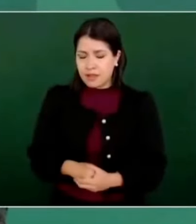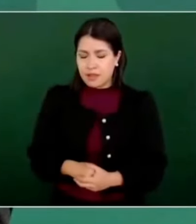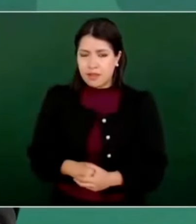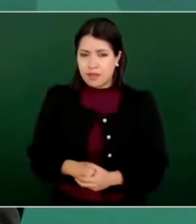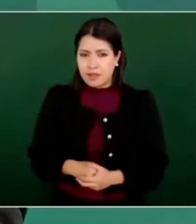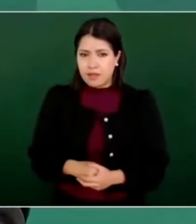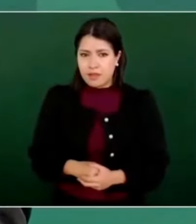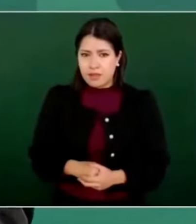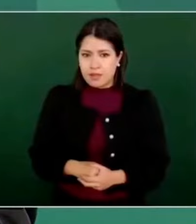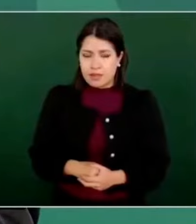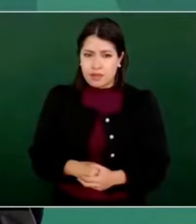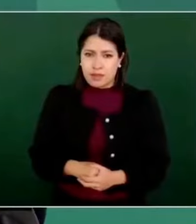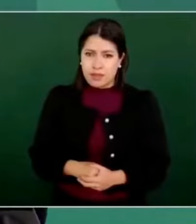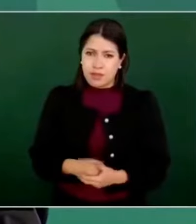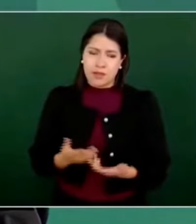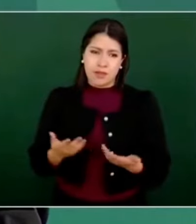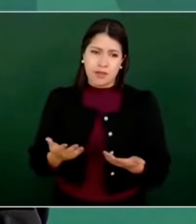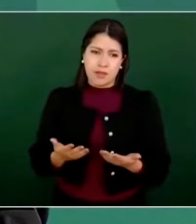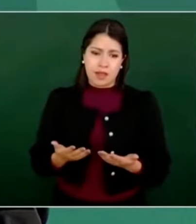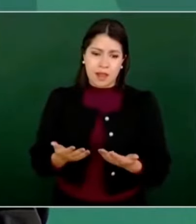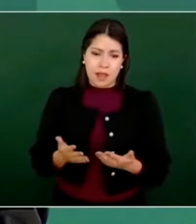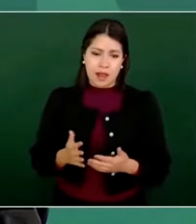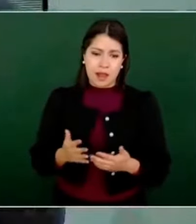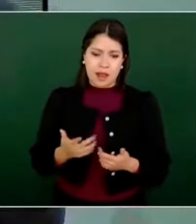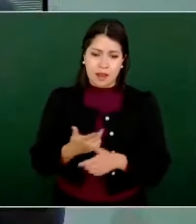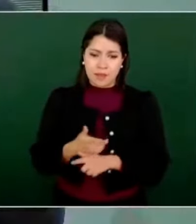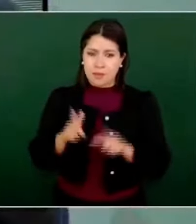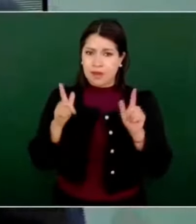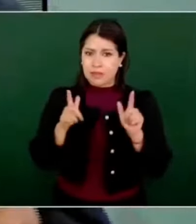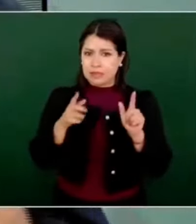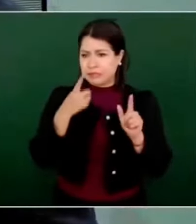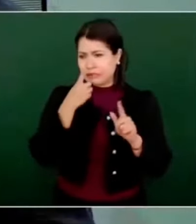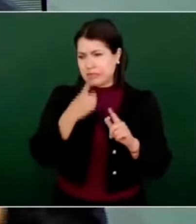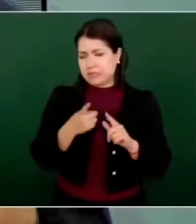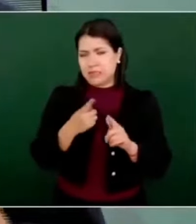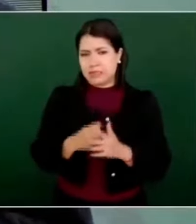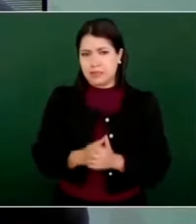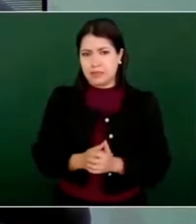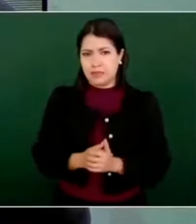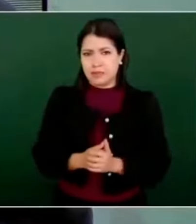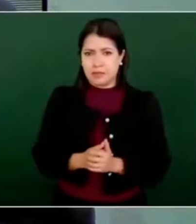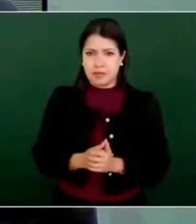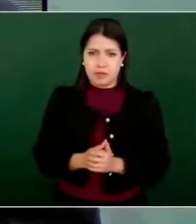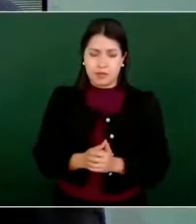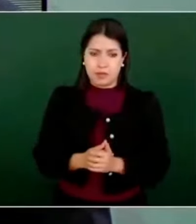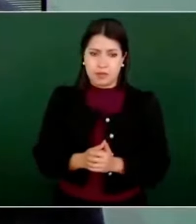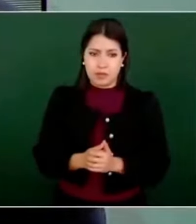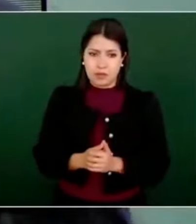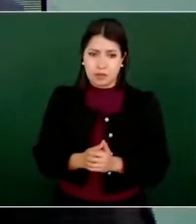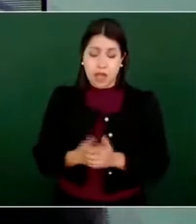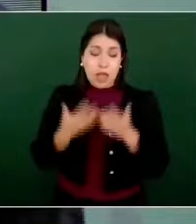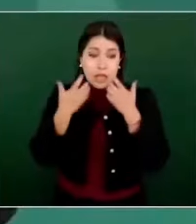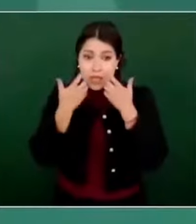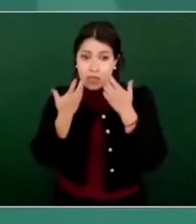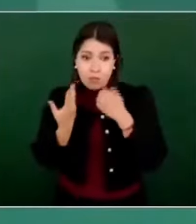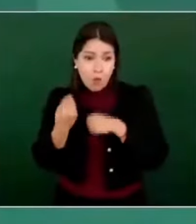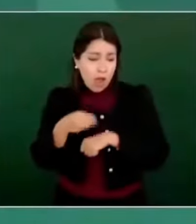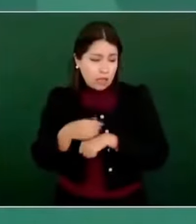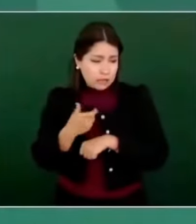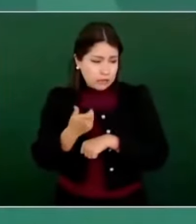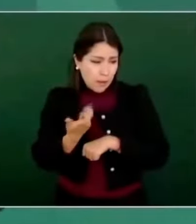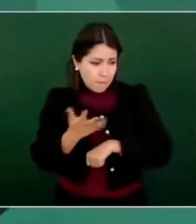vía libre si quieren meterle más dinero más dinero más